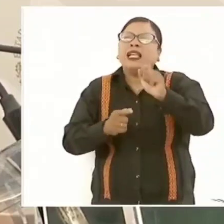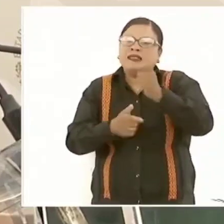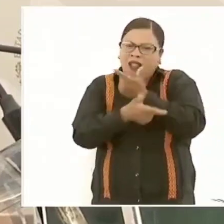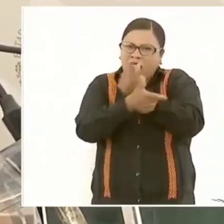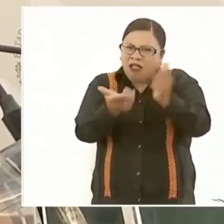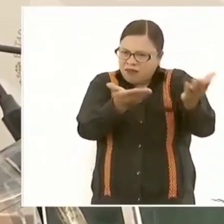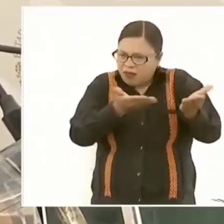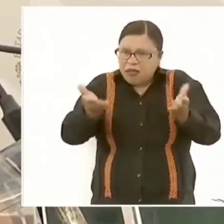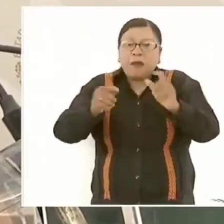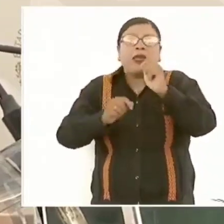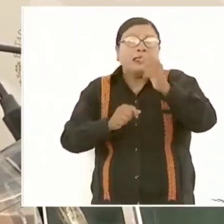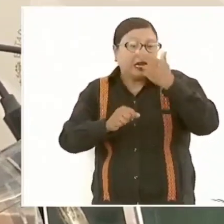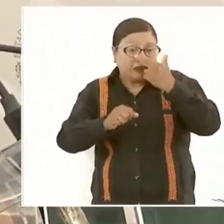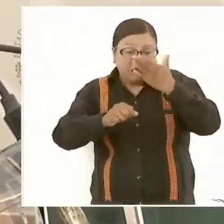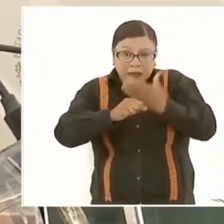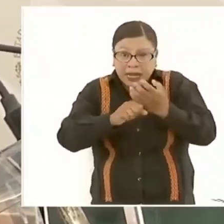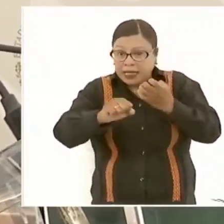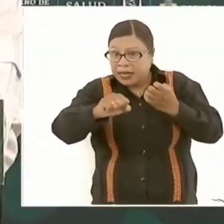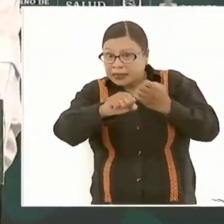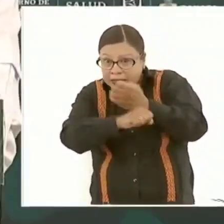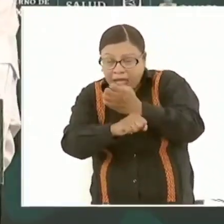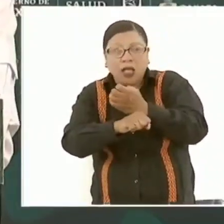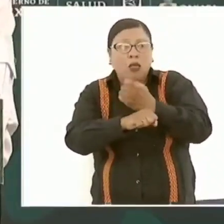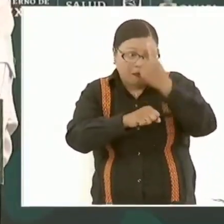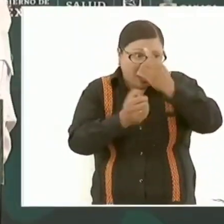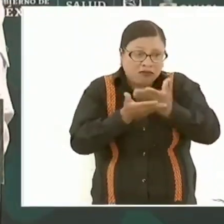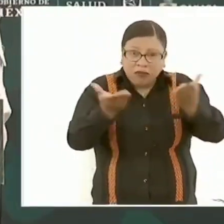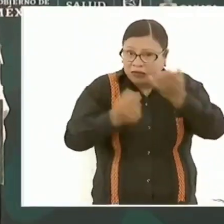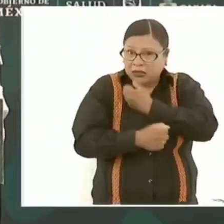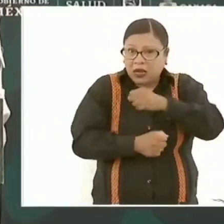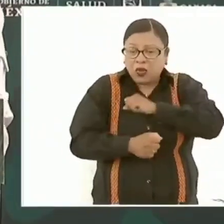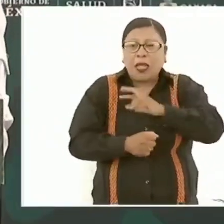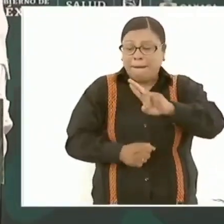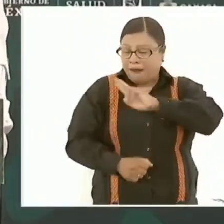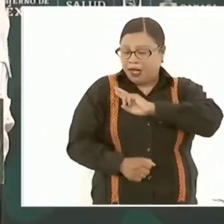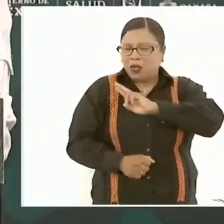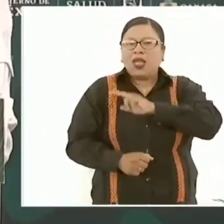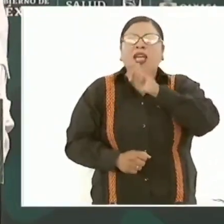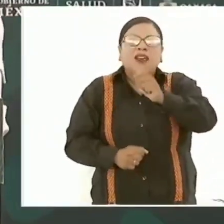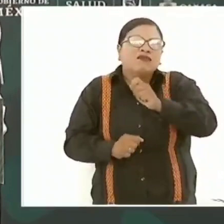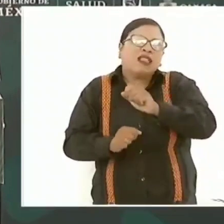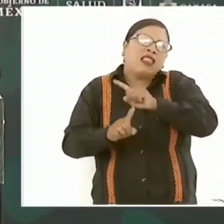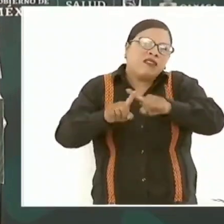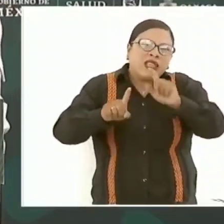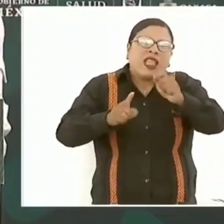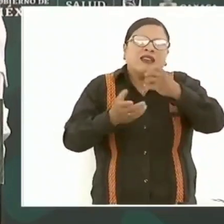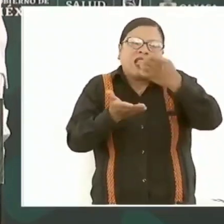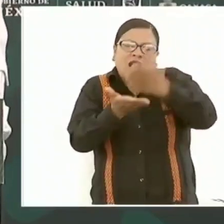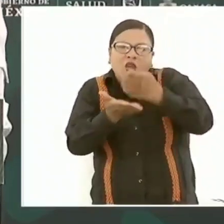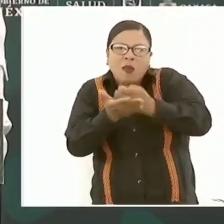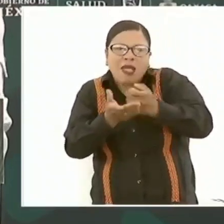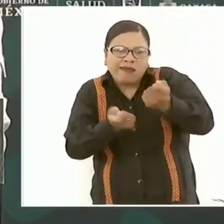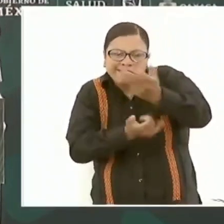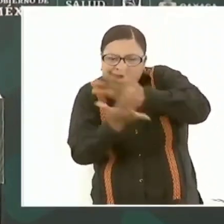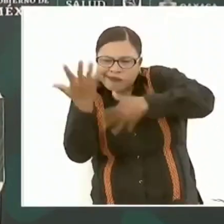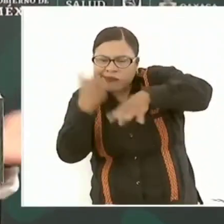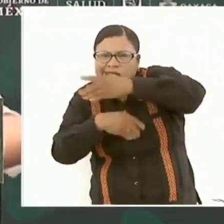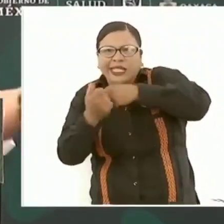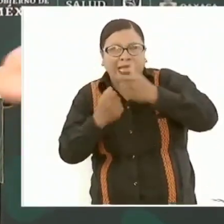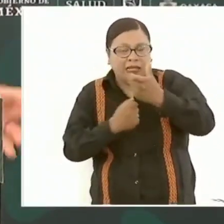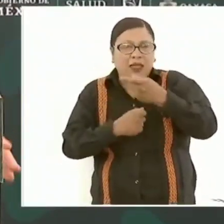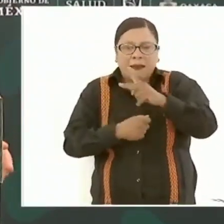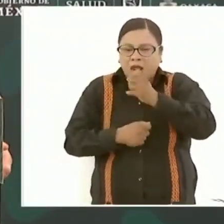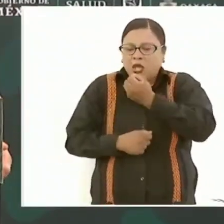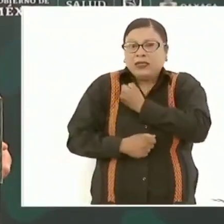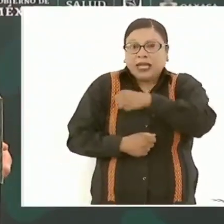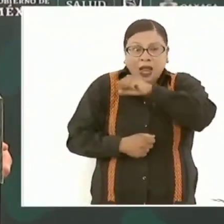es la responsabilidad del Estado. Los privados tienen otros objetivos que son la economía, el rendimiento económico, la ganancia, pero la salud